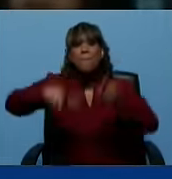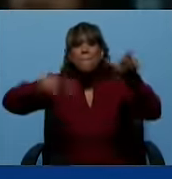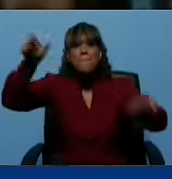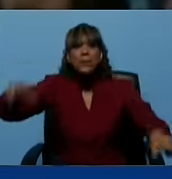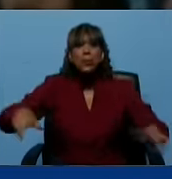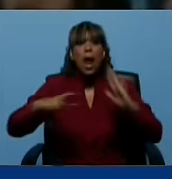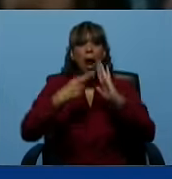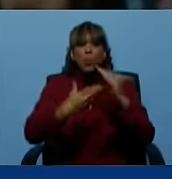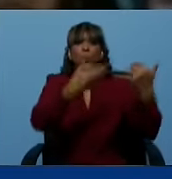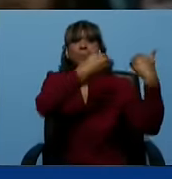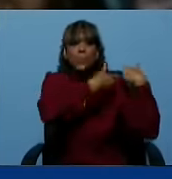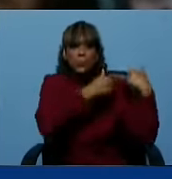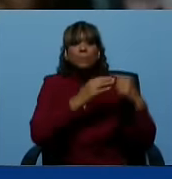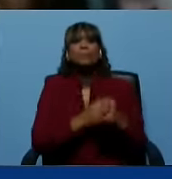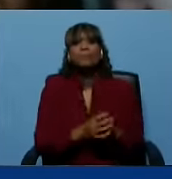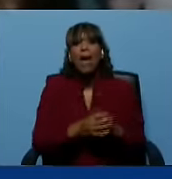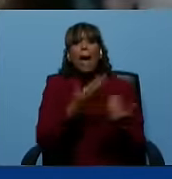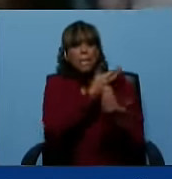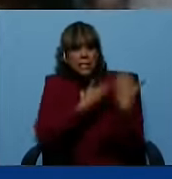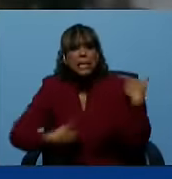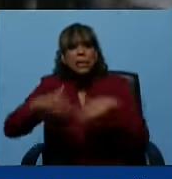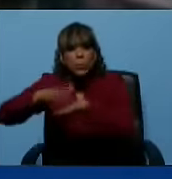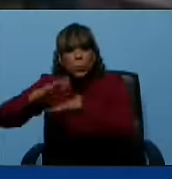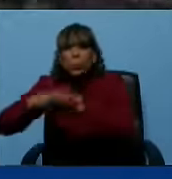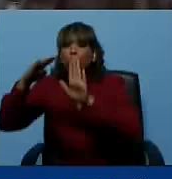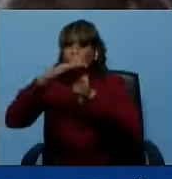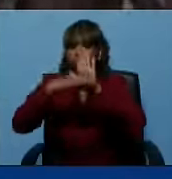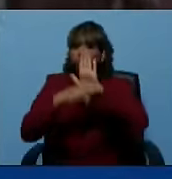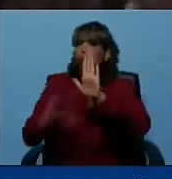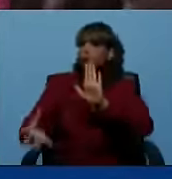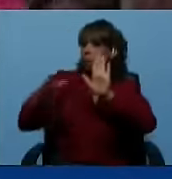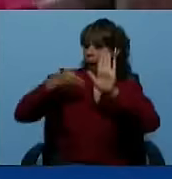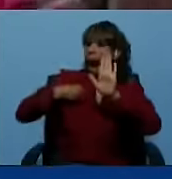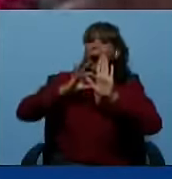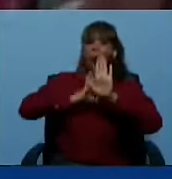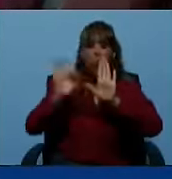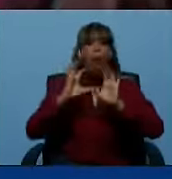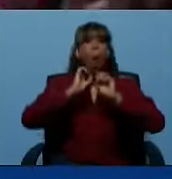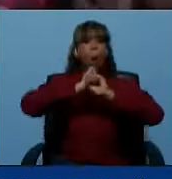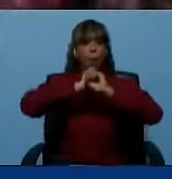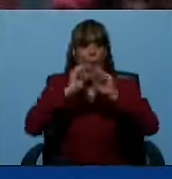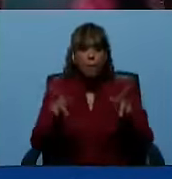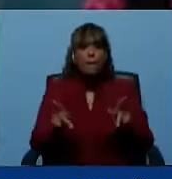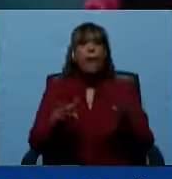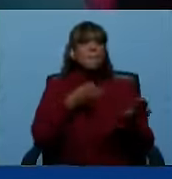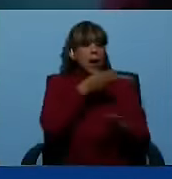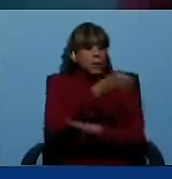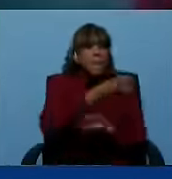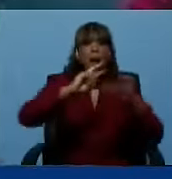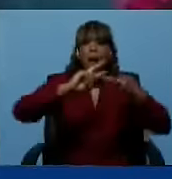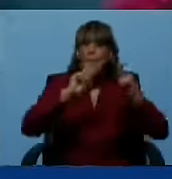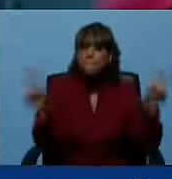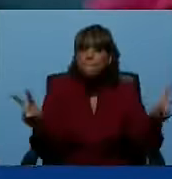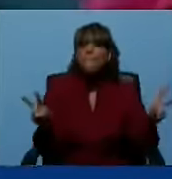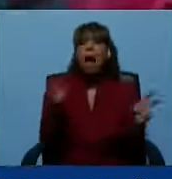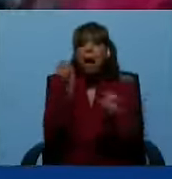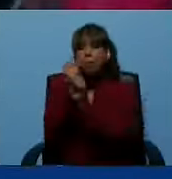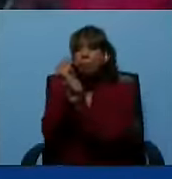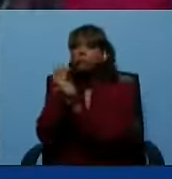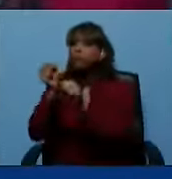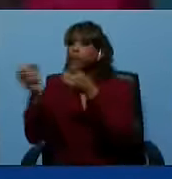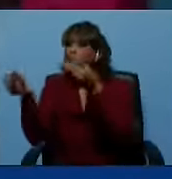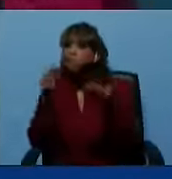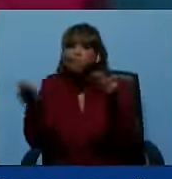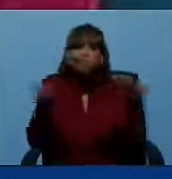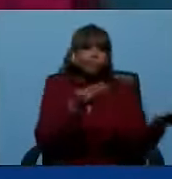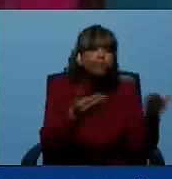los anchos del territorio apureño. Presidente, la instrucción de usted ha sido clara a toda la juventud. Llevar la paz, llevar a toda nuestra juventud